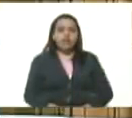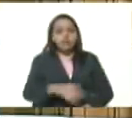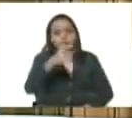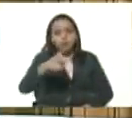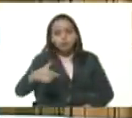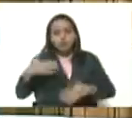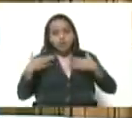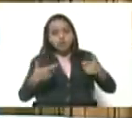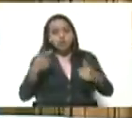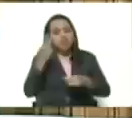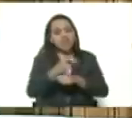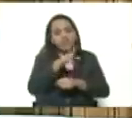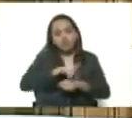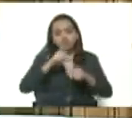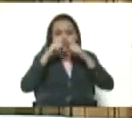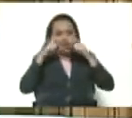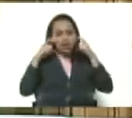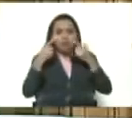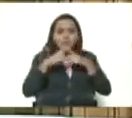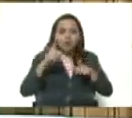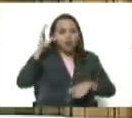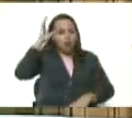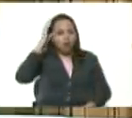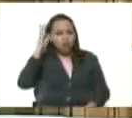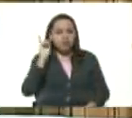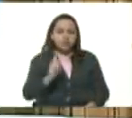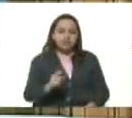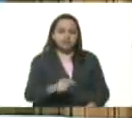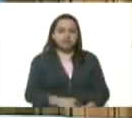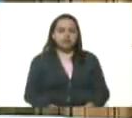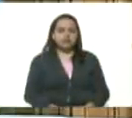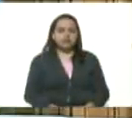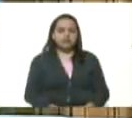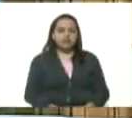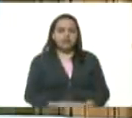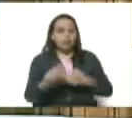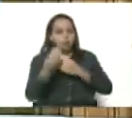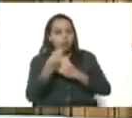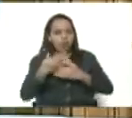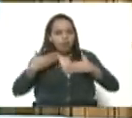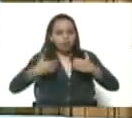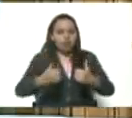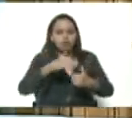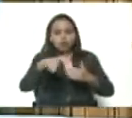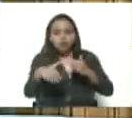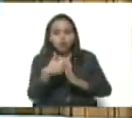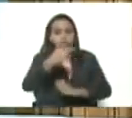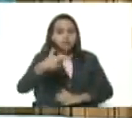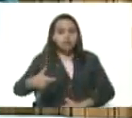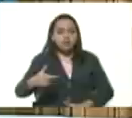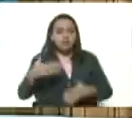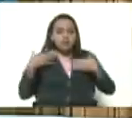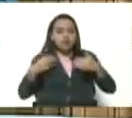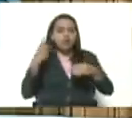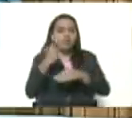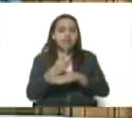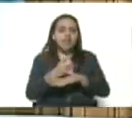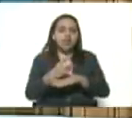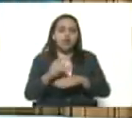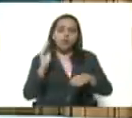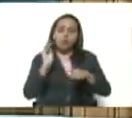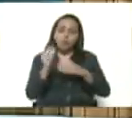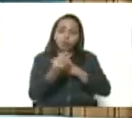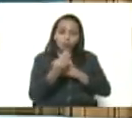salud es obligatorio, pero es por conciencia también, por protocolos. Todo el personal de salud tiene que protegerse con